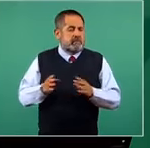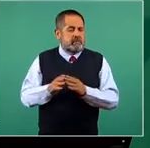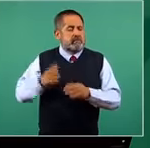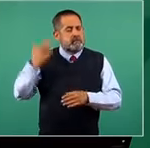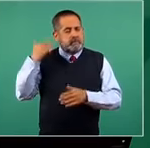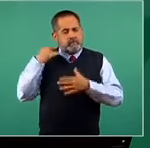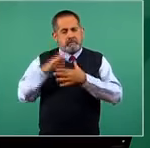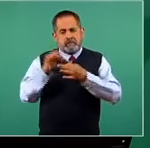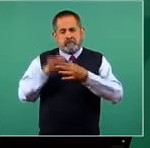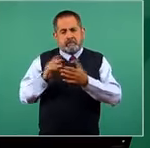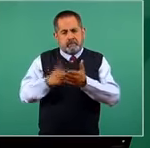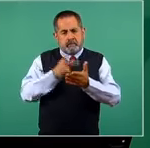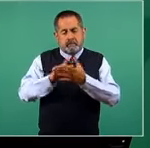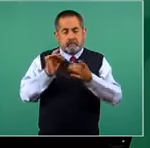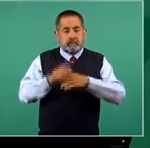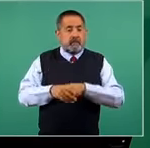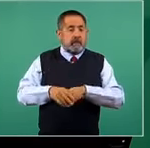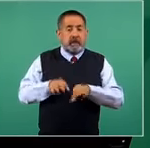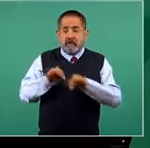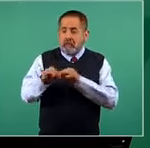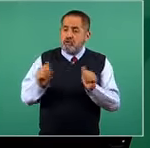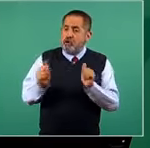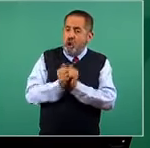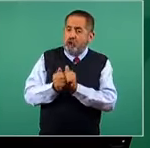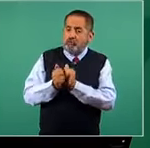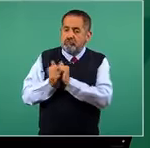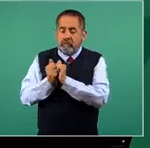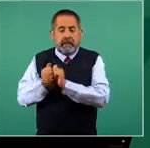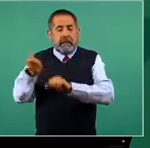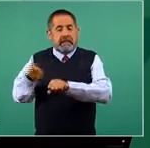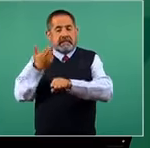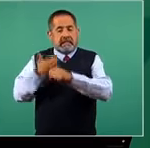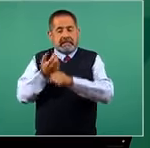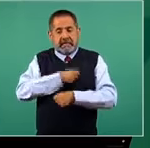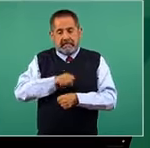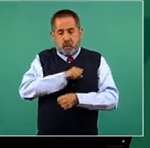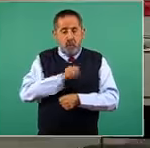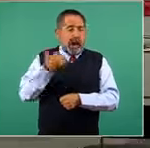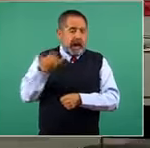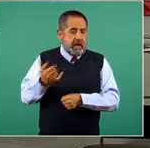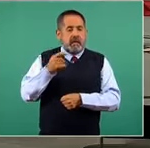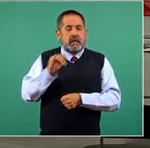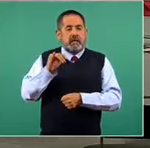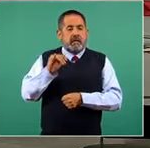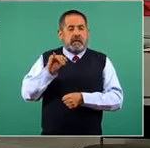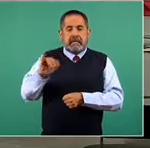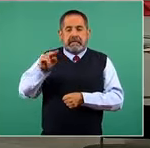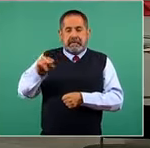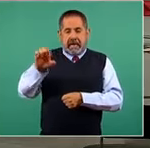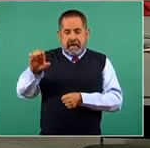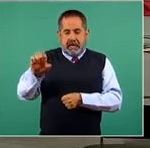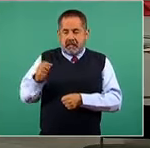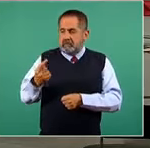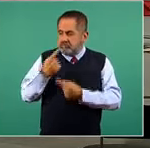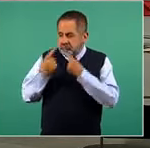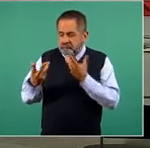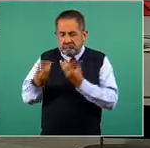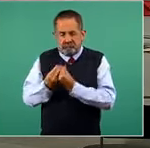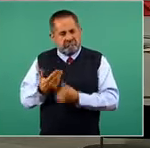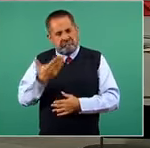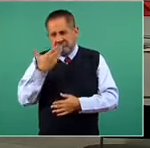comentamos varias veces, el trabajo de colaboración entre la Secretaría de Salud y el Instituto Nacional Electoral nos ha dejado